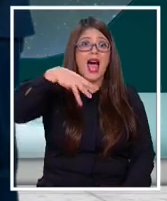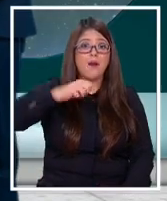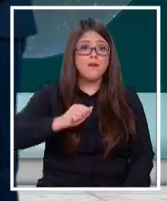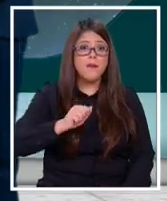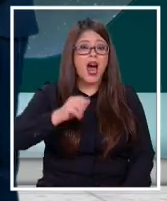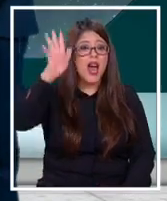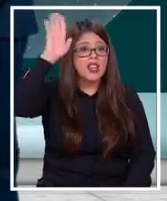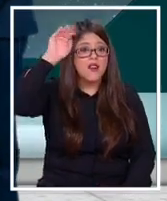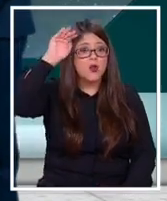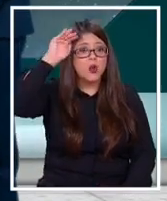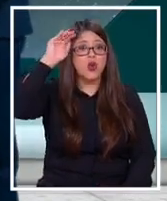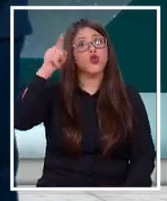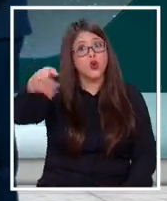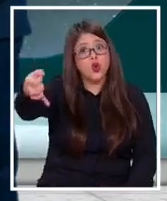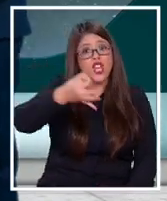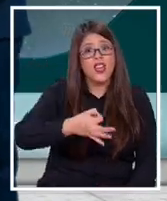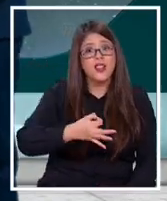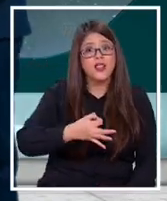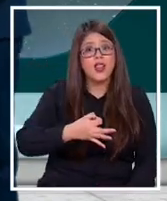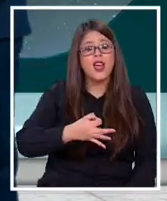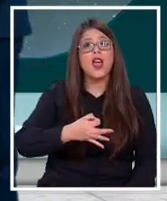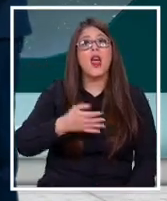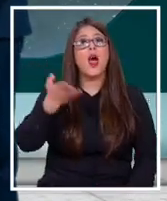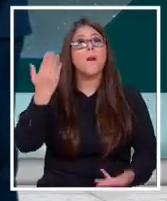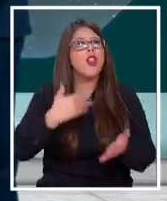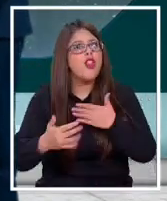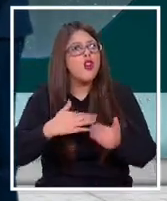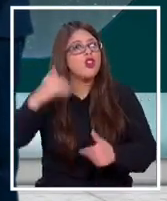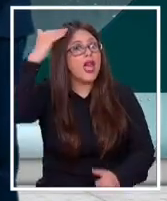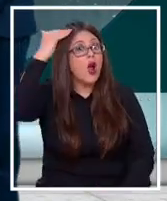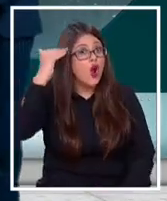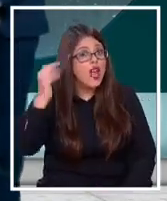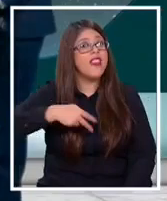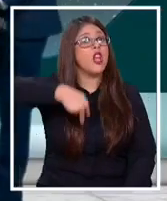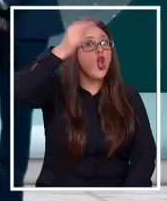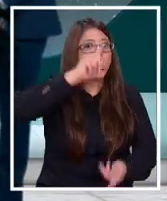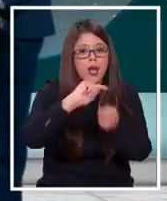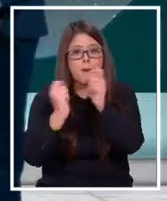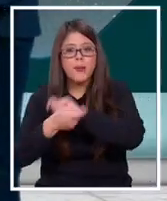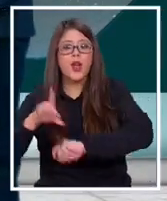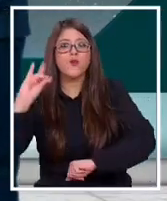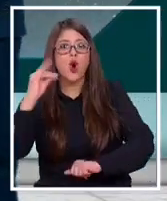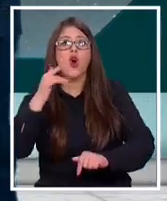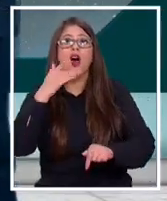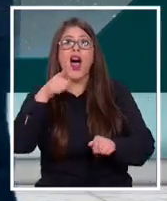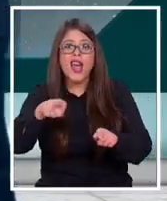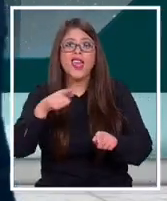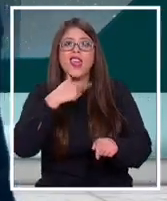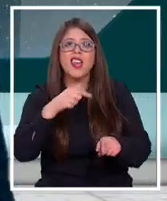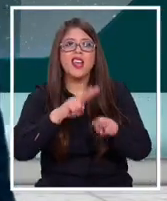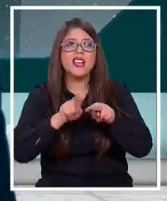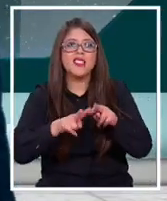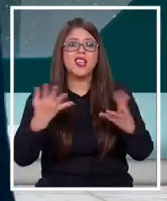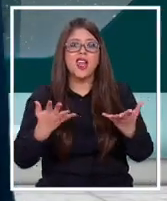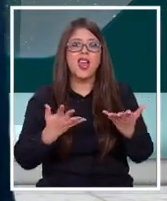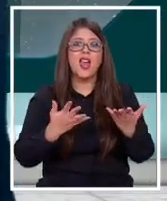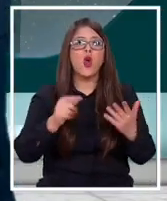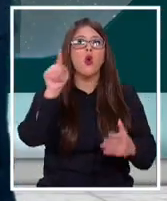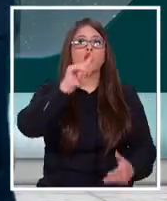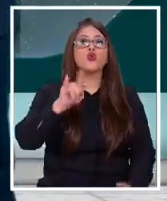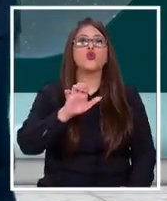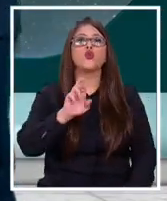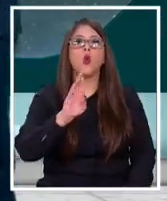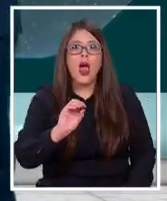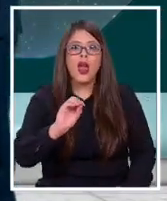De Corea del Norte a Bolivia, porque en este país se está apostando por desarrollar un suero hiperinmune contra